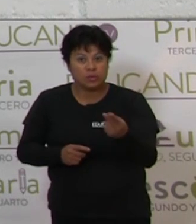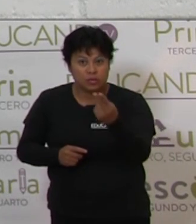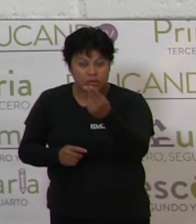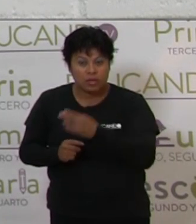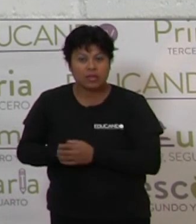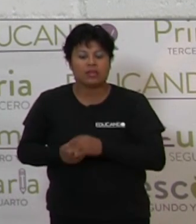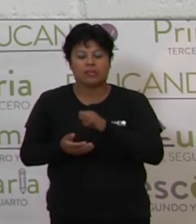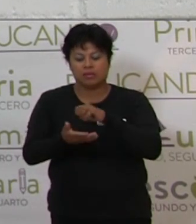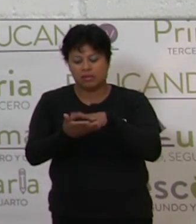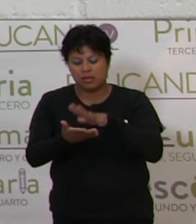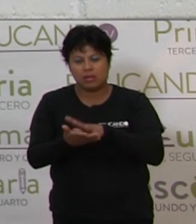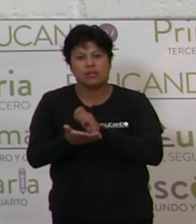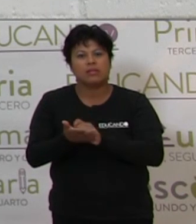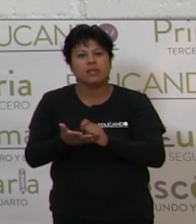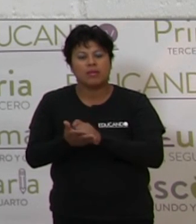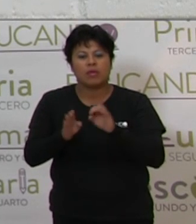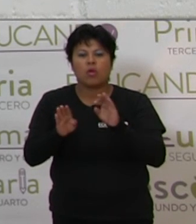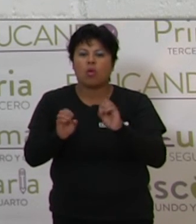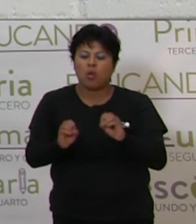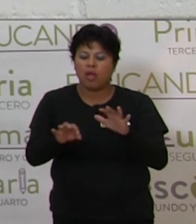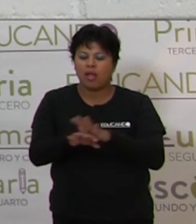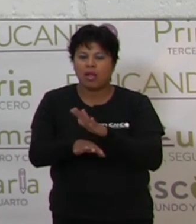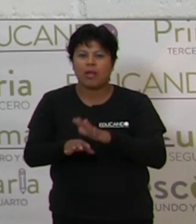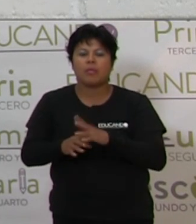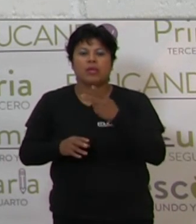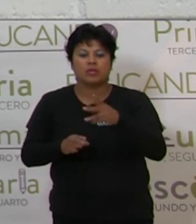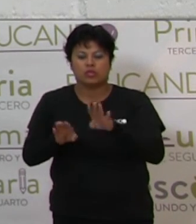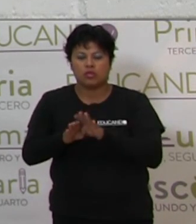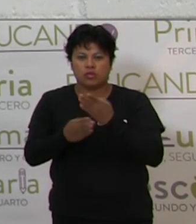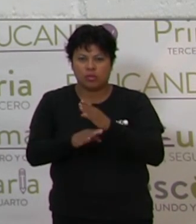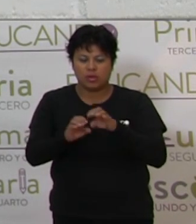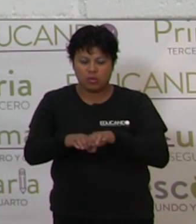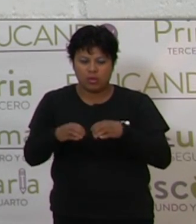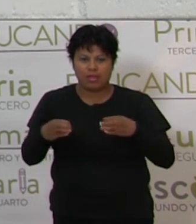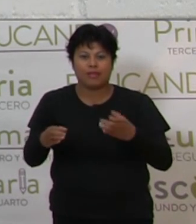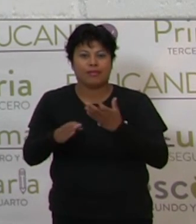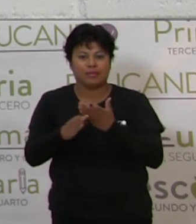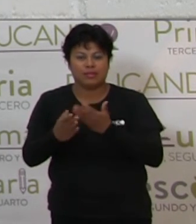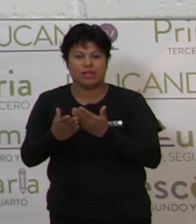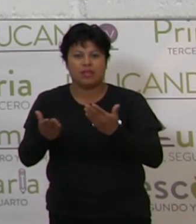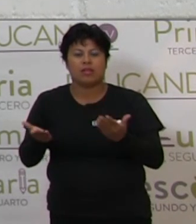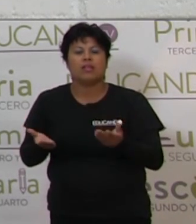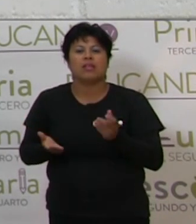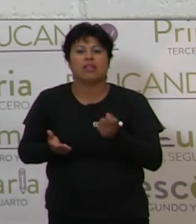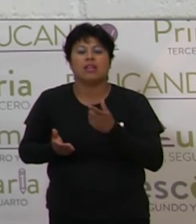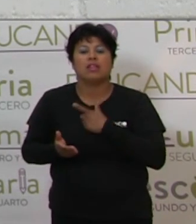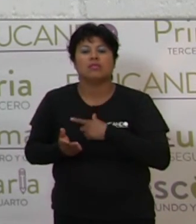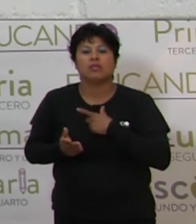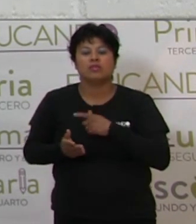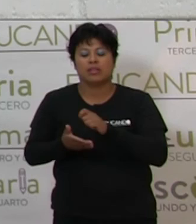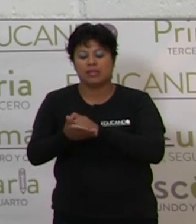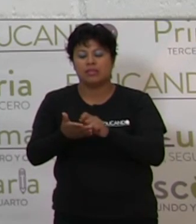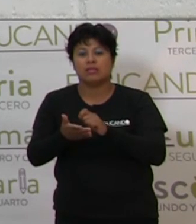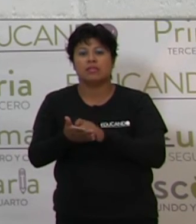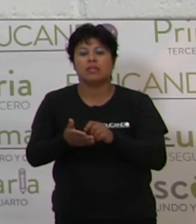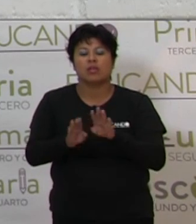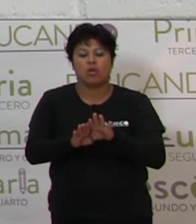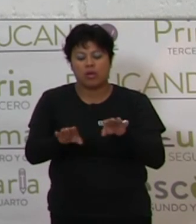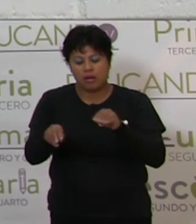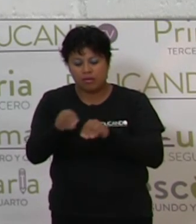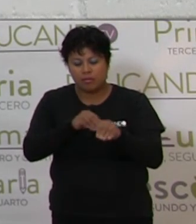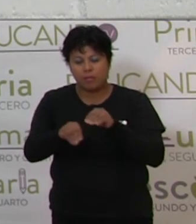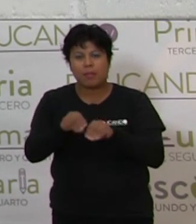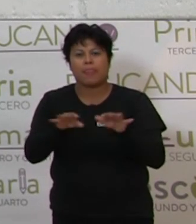que ustedes reescriban o modifiquen los aspectos de un cuento. En este caso les va a tocar reescribir